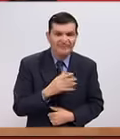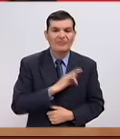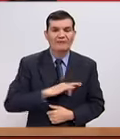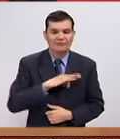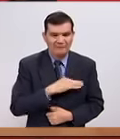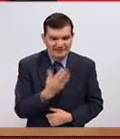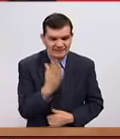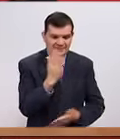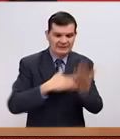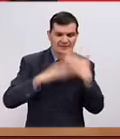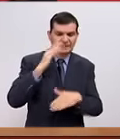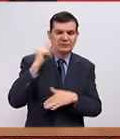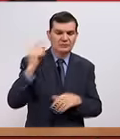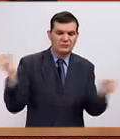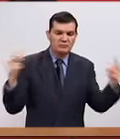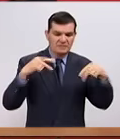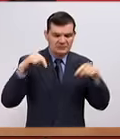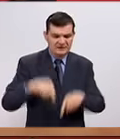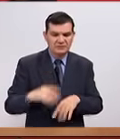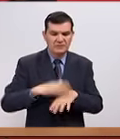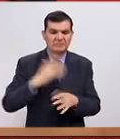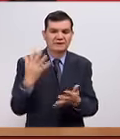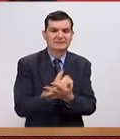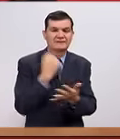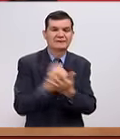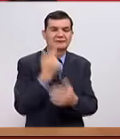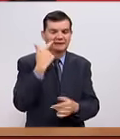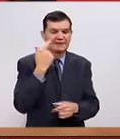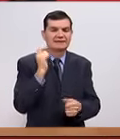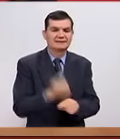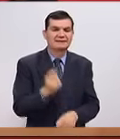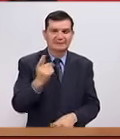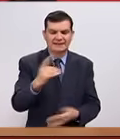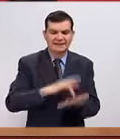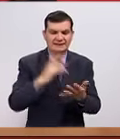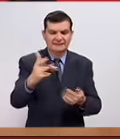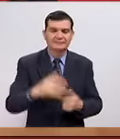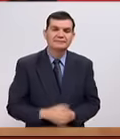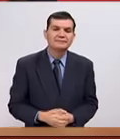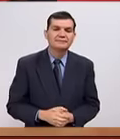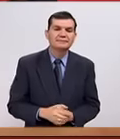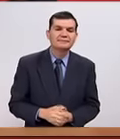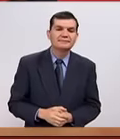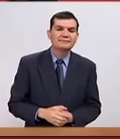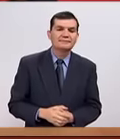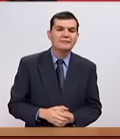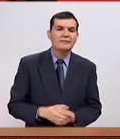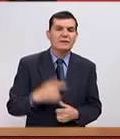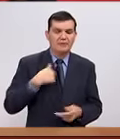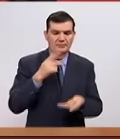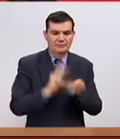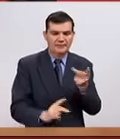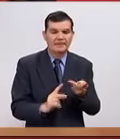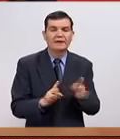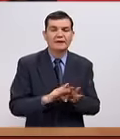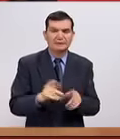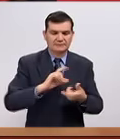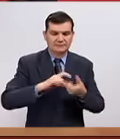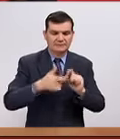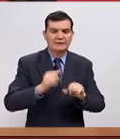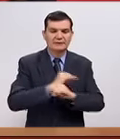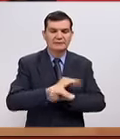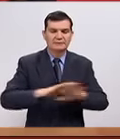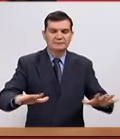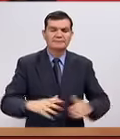felicidades éxito y nos vemos acá para celebrar el triunfo graas Claro que sí muchas gracias Muchísimas gracias gracias vamos a hacer una breve pausa regresamos con más